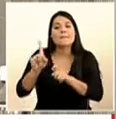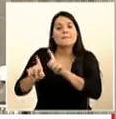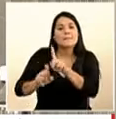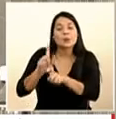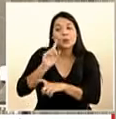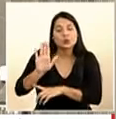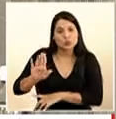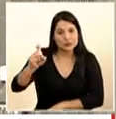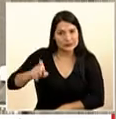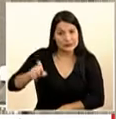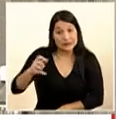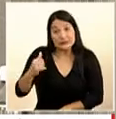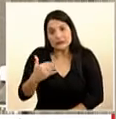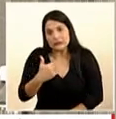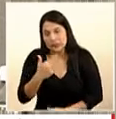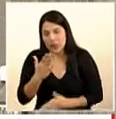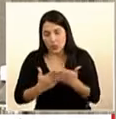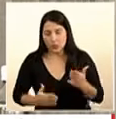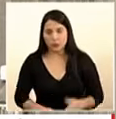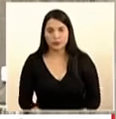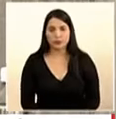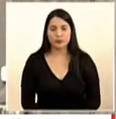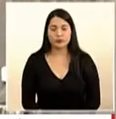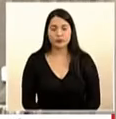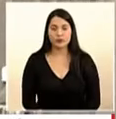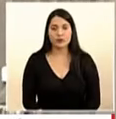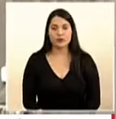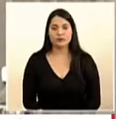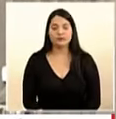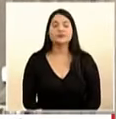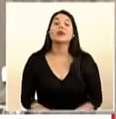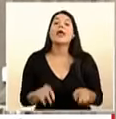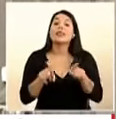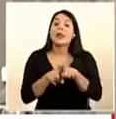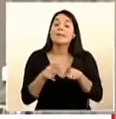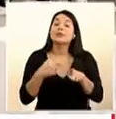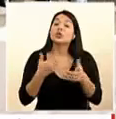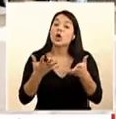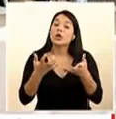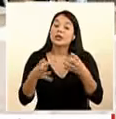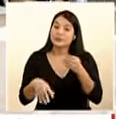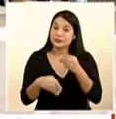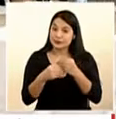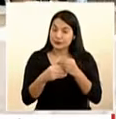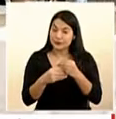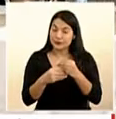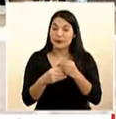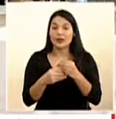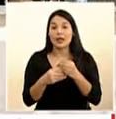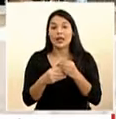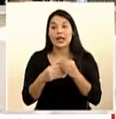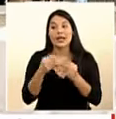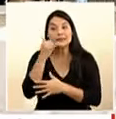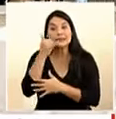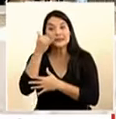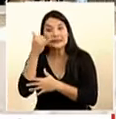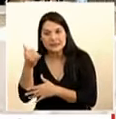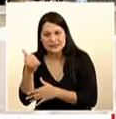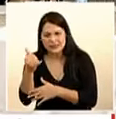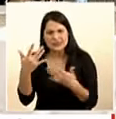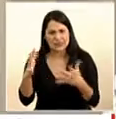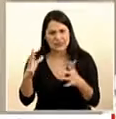y es que las tuvieron si en ese sentido yo quiero aclarar también que el seguimiento telefónico si se viene haciendo desde